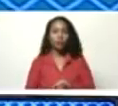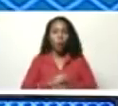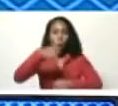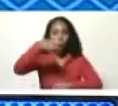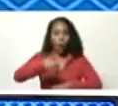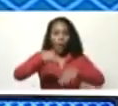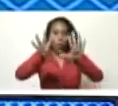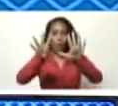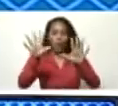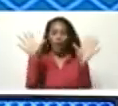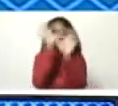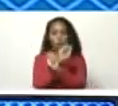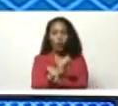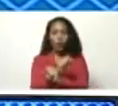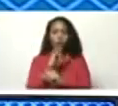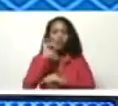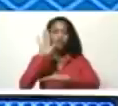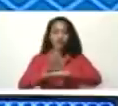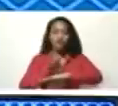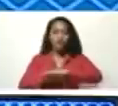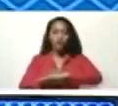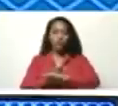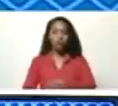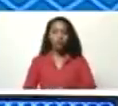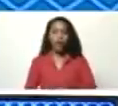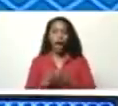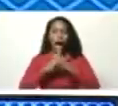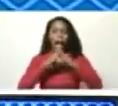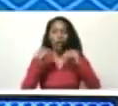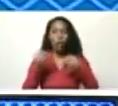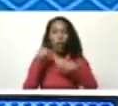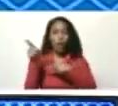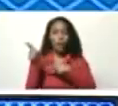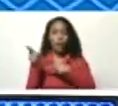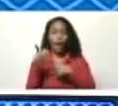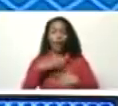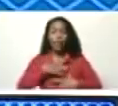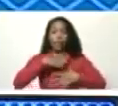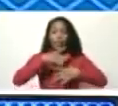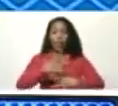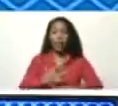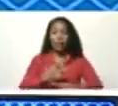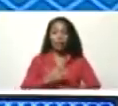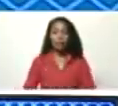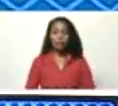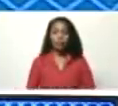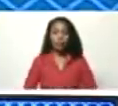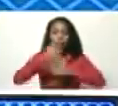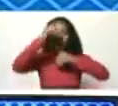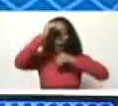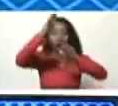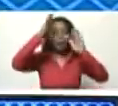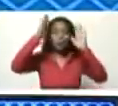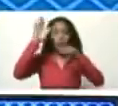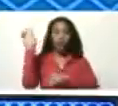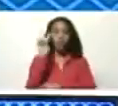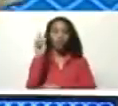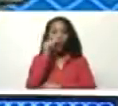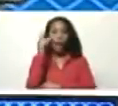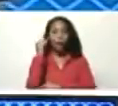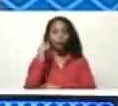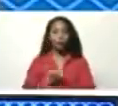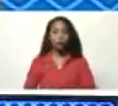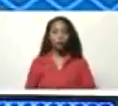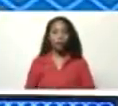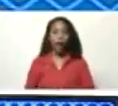a las 9 de la noche anuncio a todos los que estén interesados, atención, venezolanos,